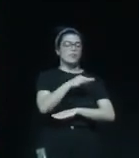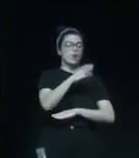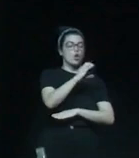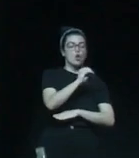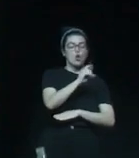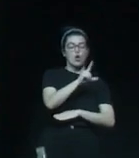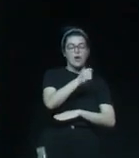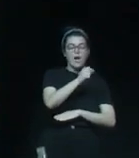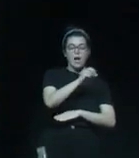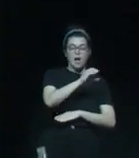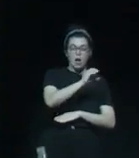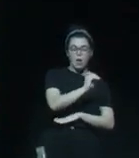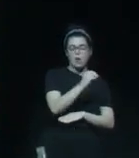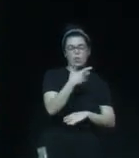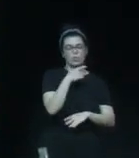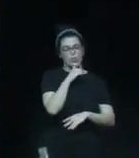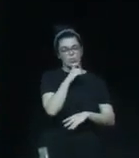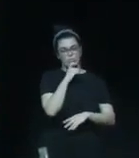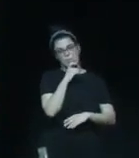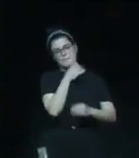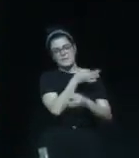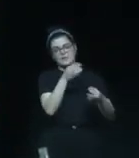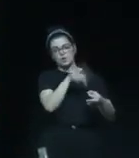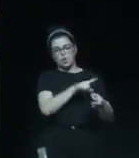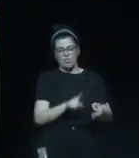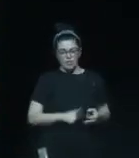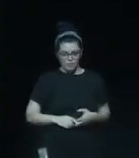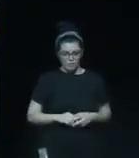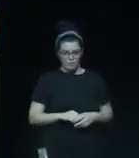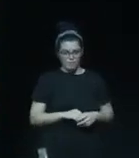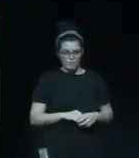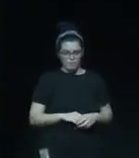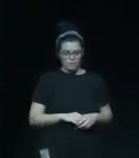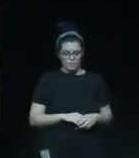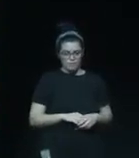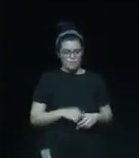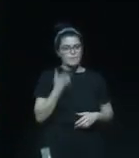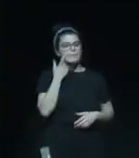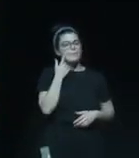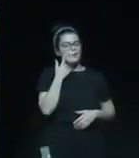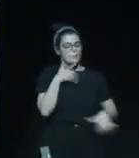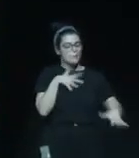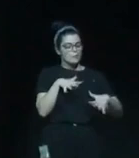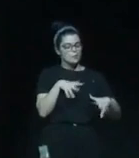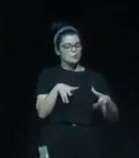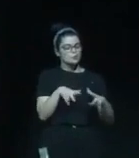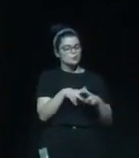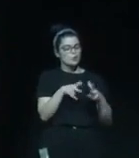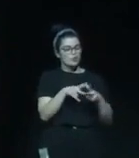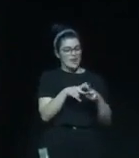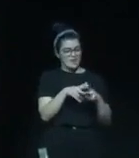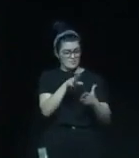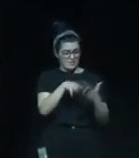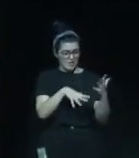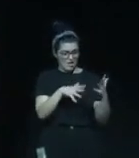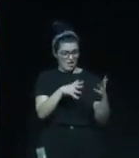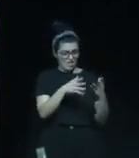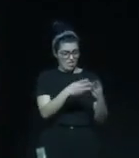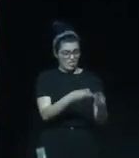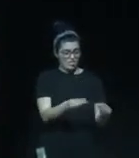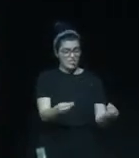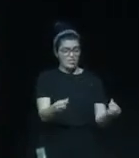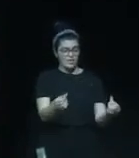pero lo ha hecho mucho mejor de lo que va a venir después. ¿Cuántos movimientos sociales se van a caer en Barcelona con